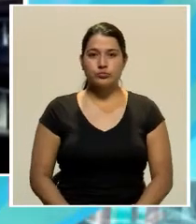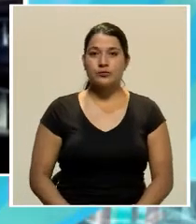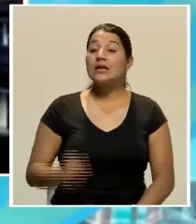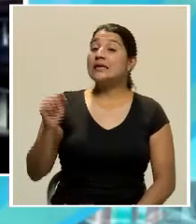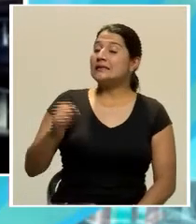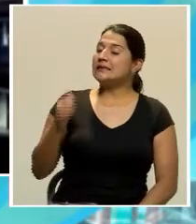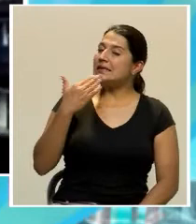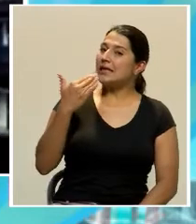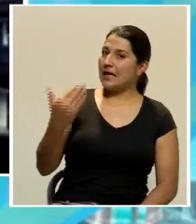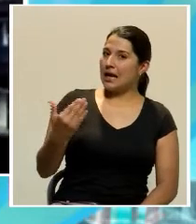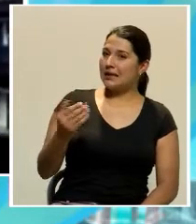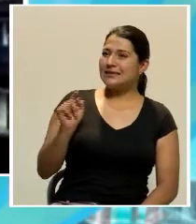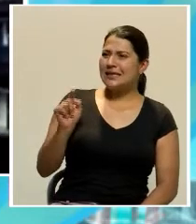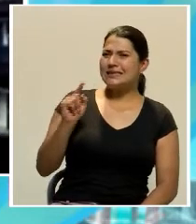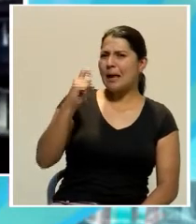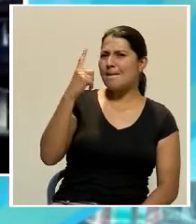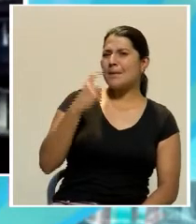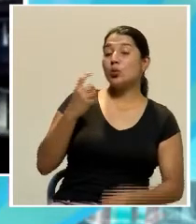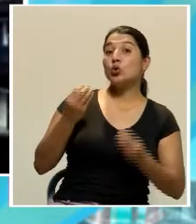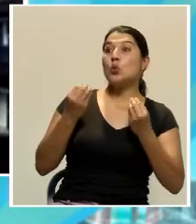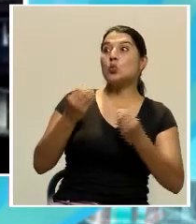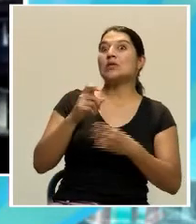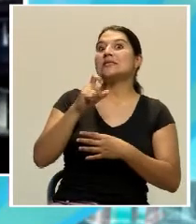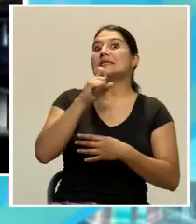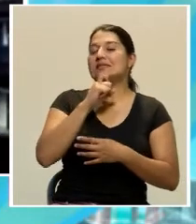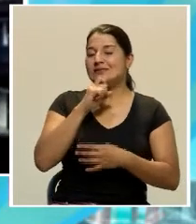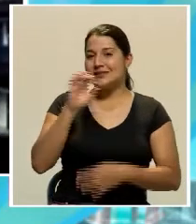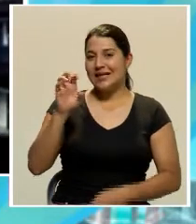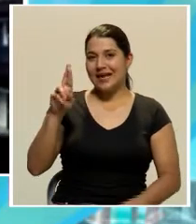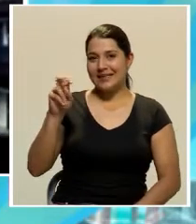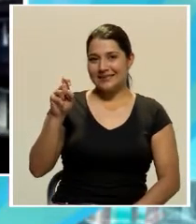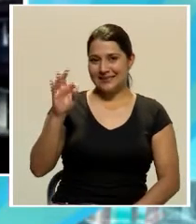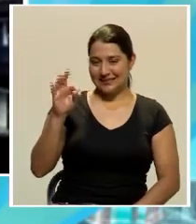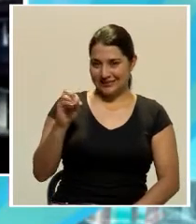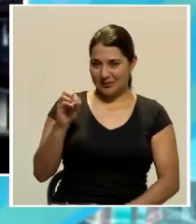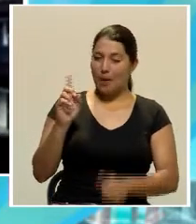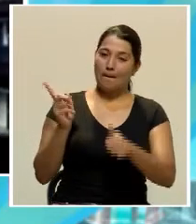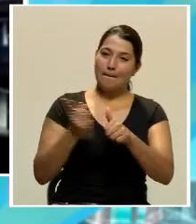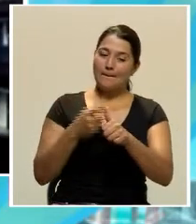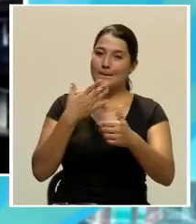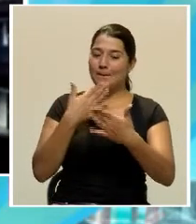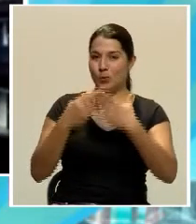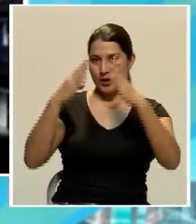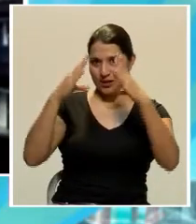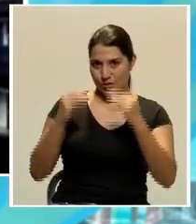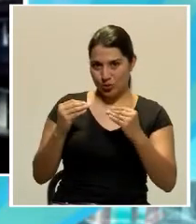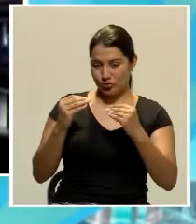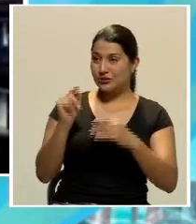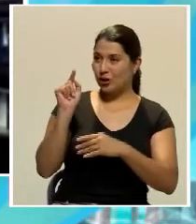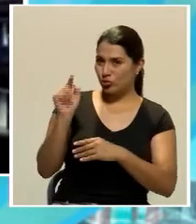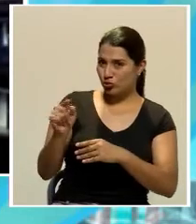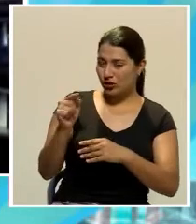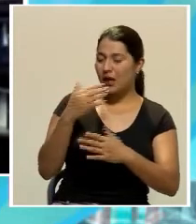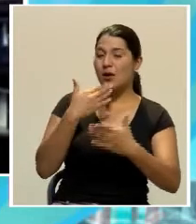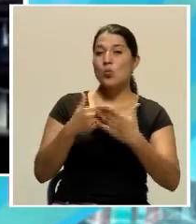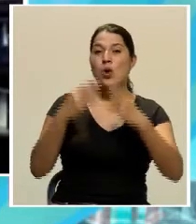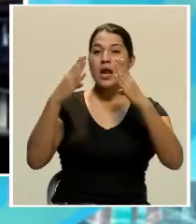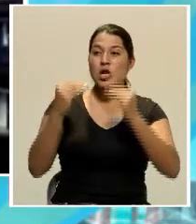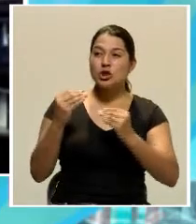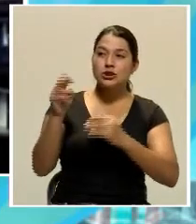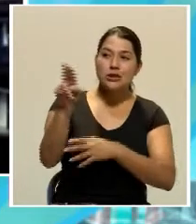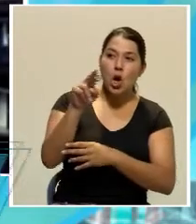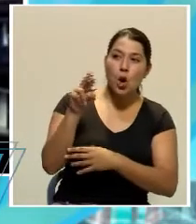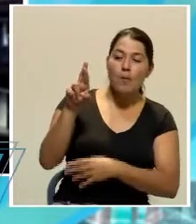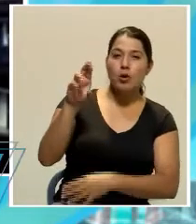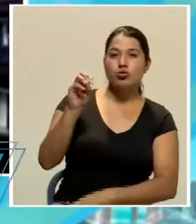Sí, me haces una pregunta muy difícil, Ernesto. Bueno, buenas noches a vos y a las